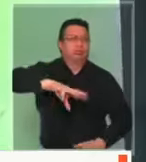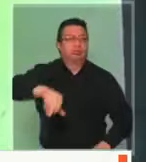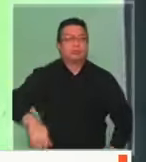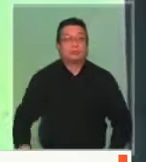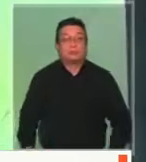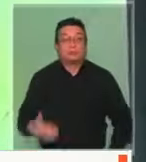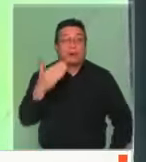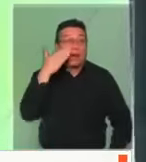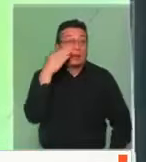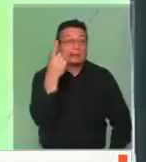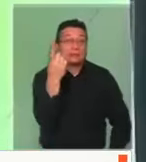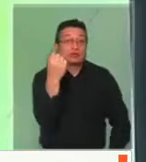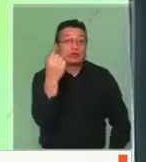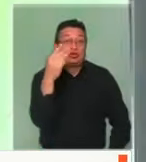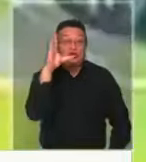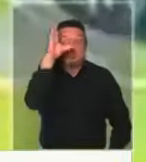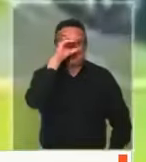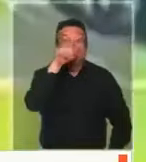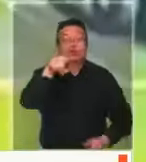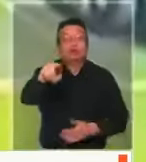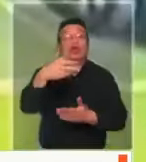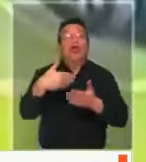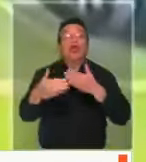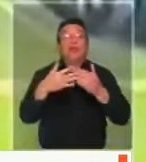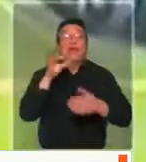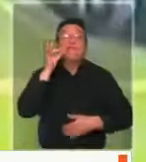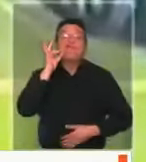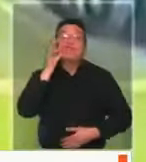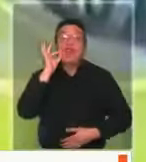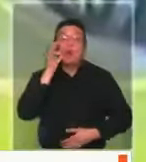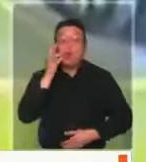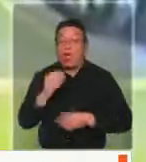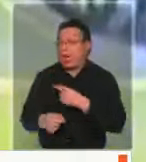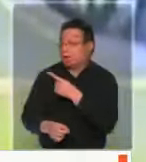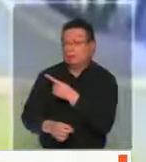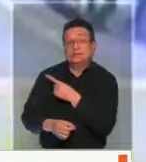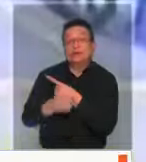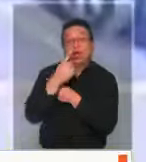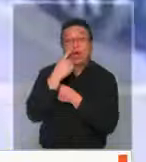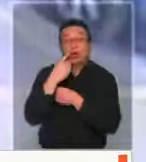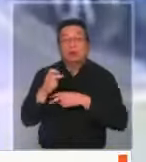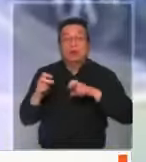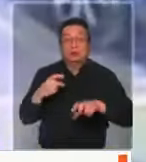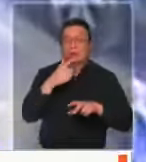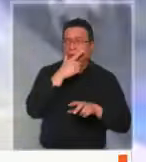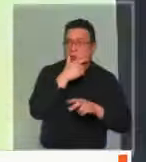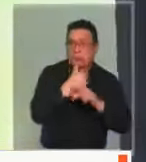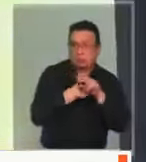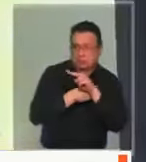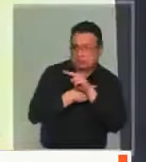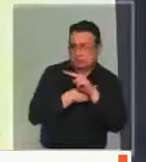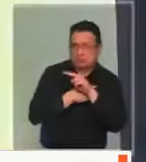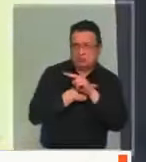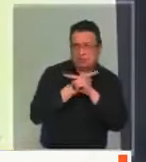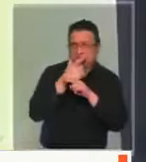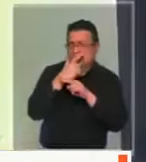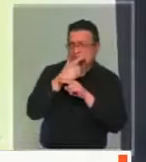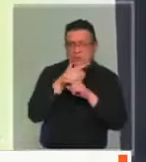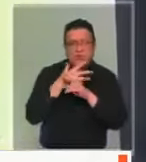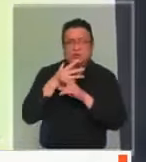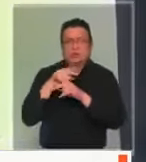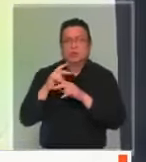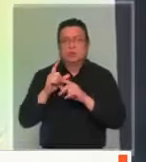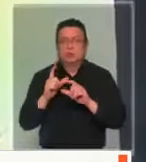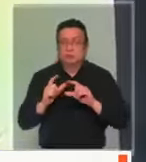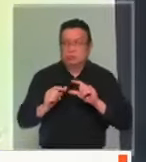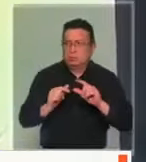casi las 23 horas, en este servicentro ubicado en Vitacura, este hombre, como si casi sospechando lo que iba a ocurrir, no se alejó de